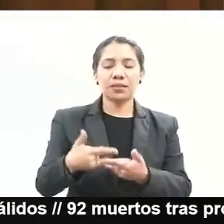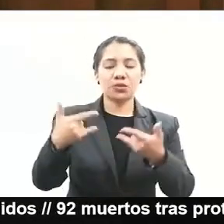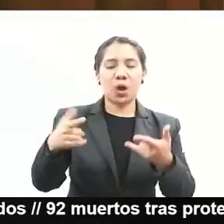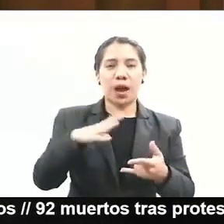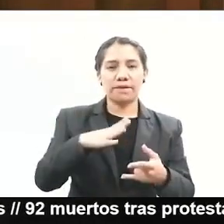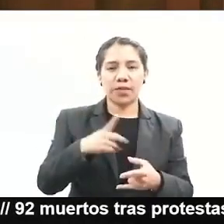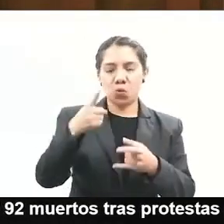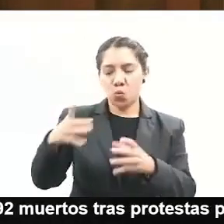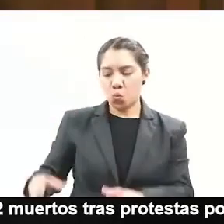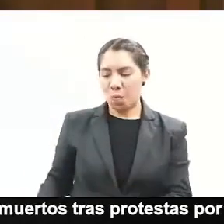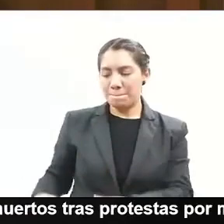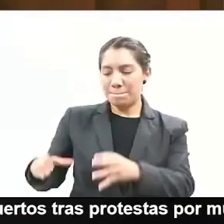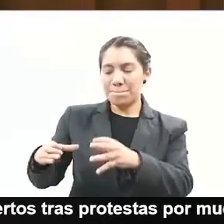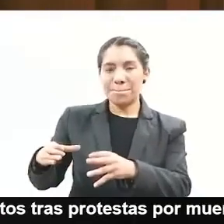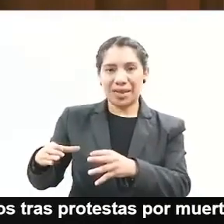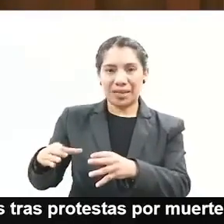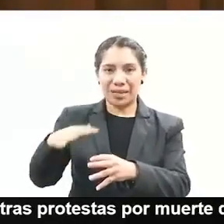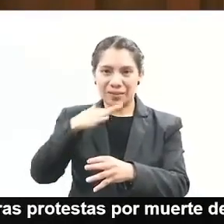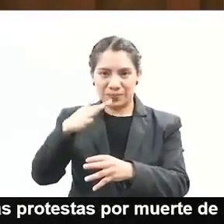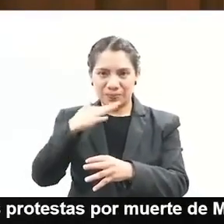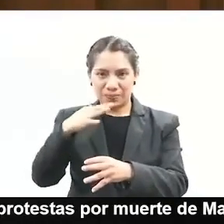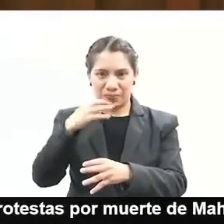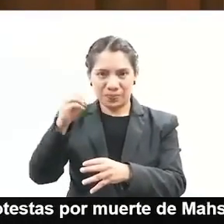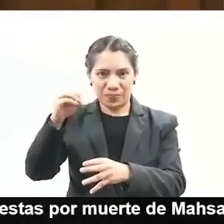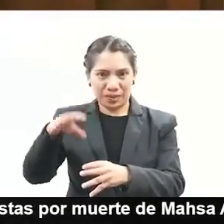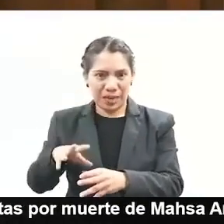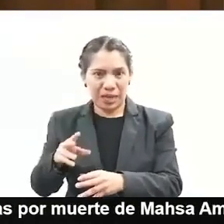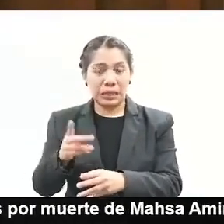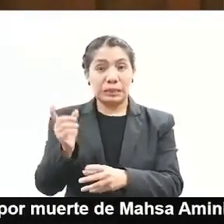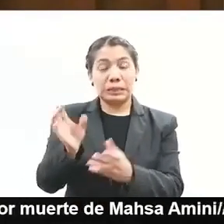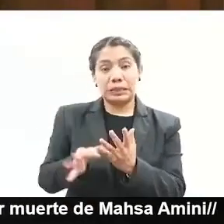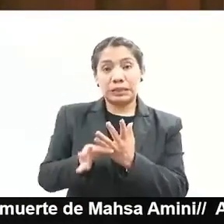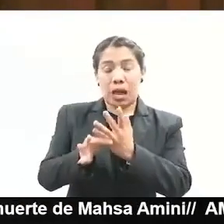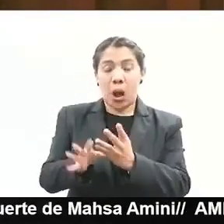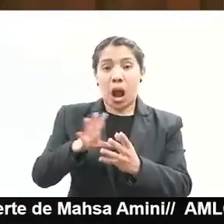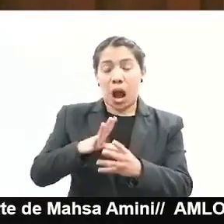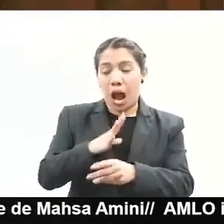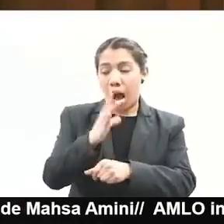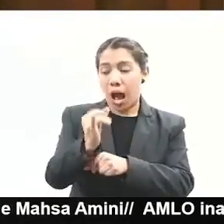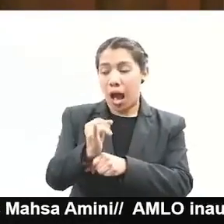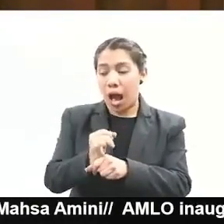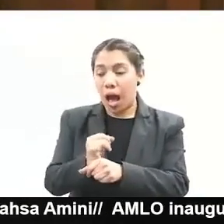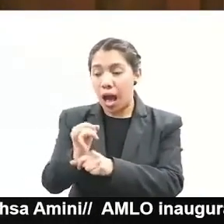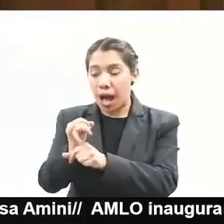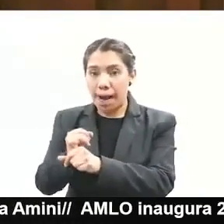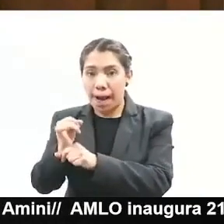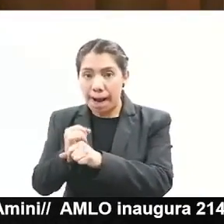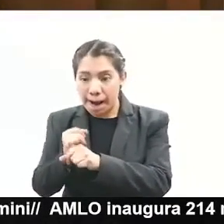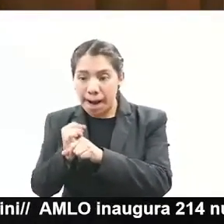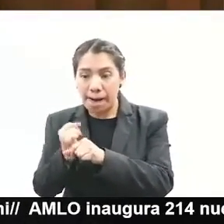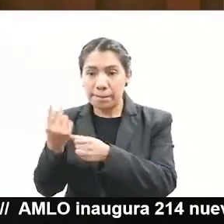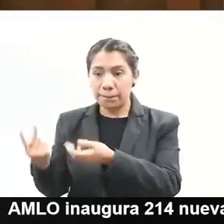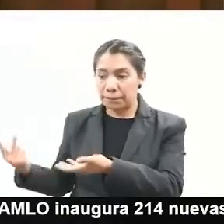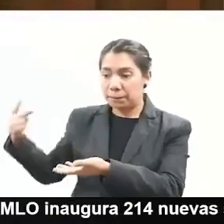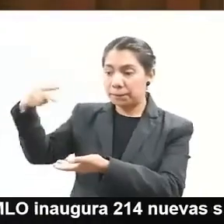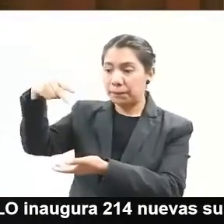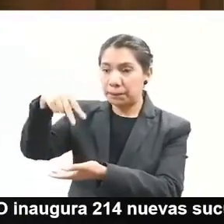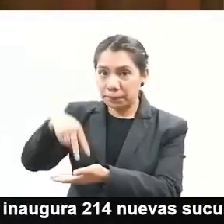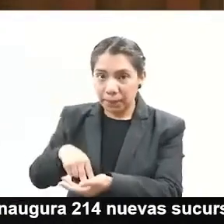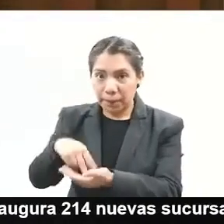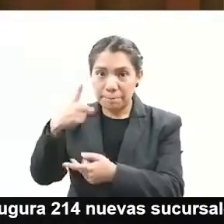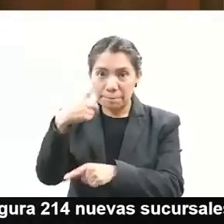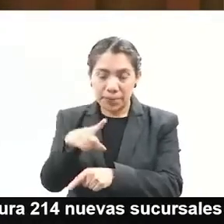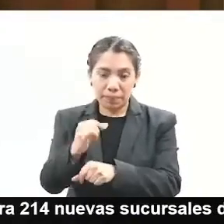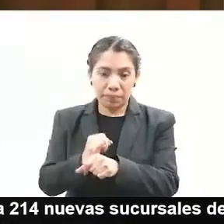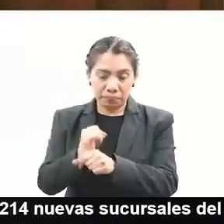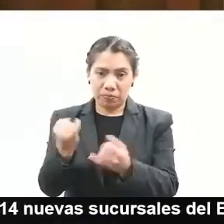Ya no solo en base a las declaraciones, ya no solo en base al peritaje que el GIEI hizo en su momento y el peritaje que hizo también el equipo